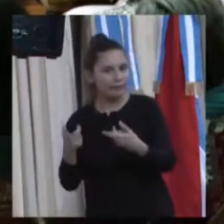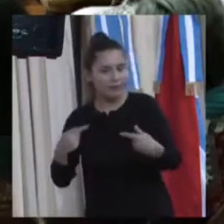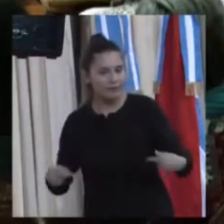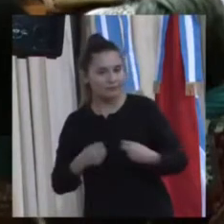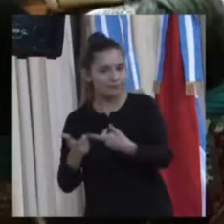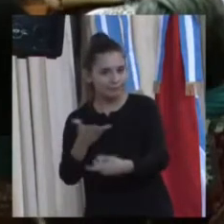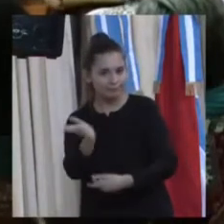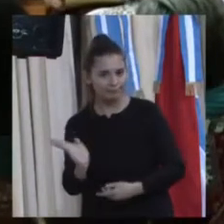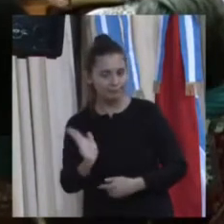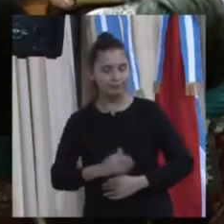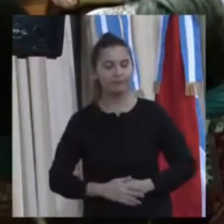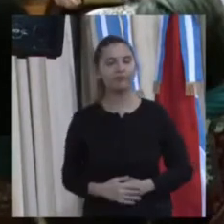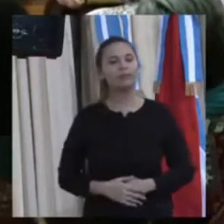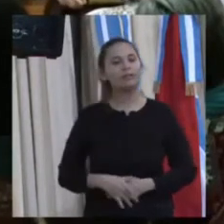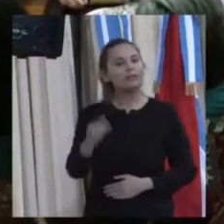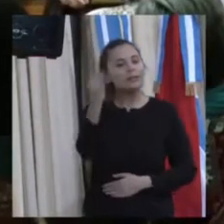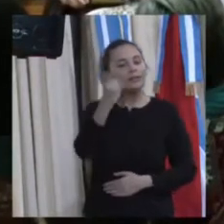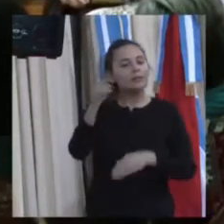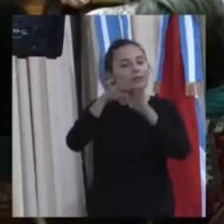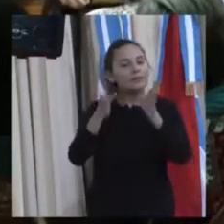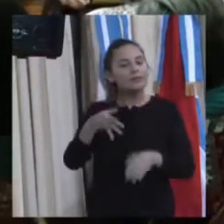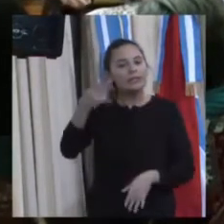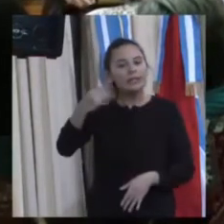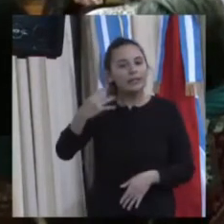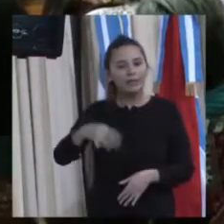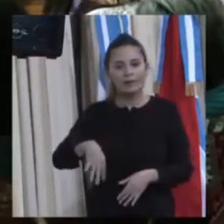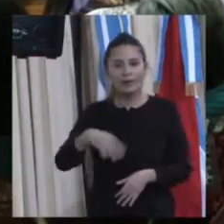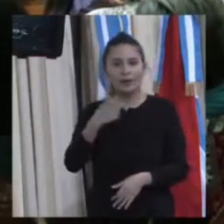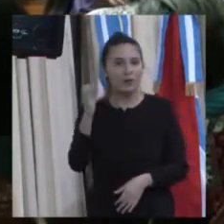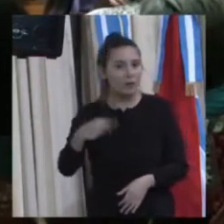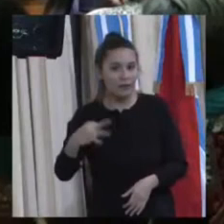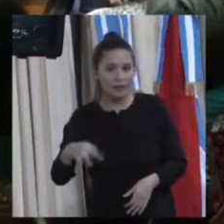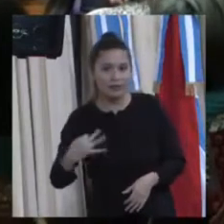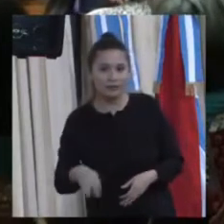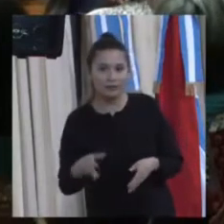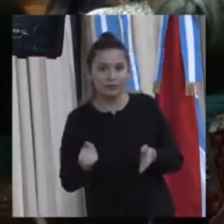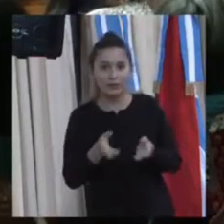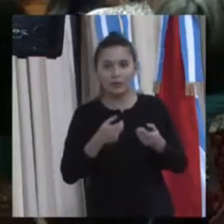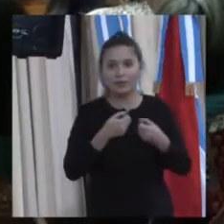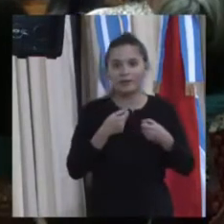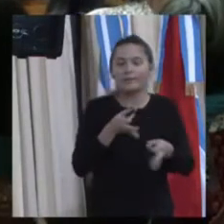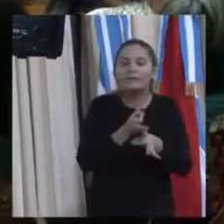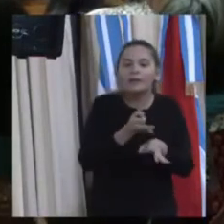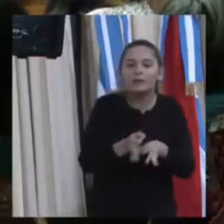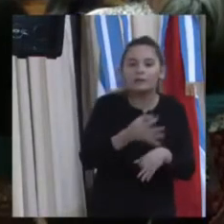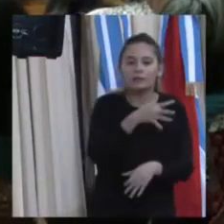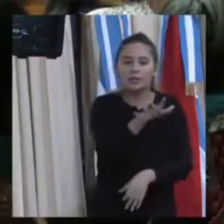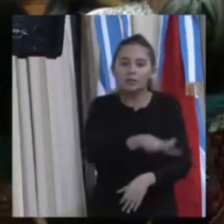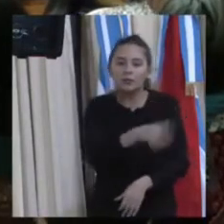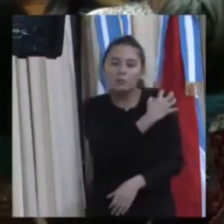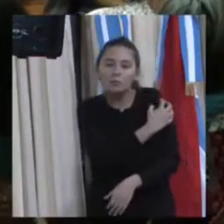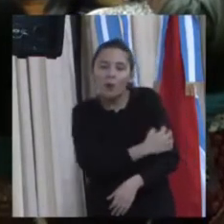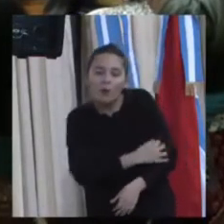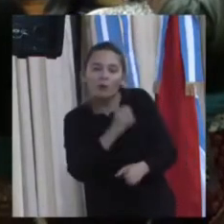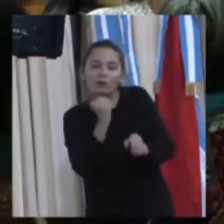que en la universidad debía ser obligatoria la cruzada de enseñanza a los obreros y a los elementos pobres de la sociedad. Deben